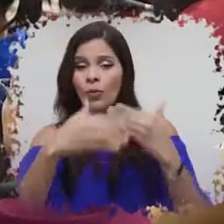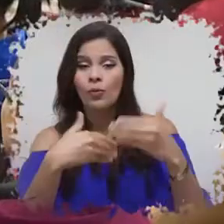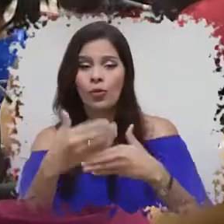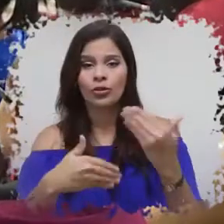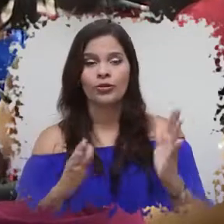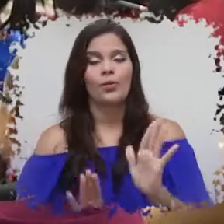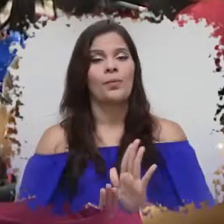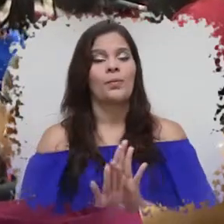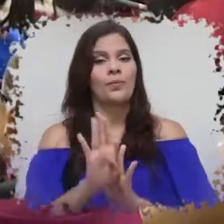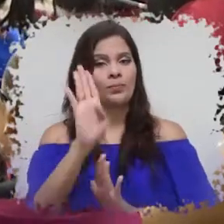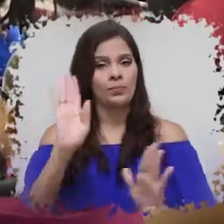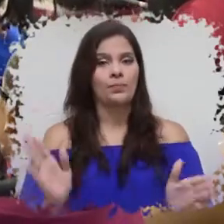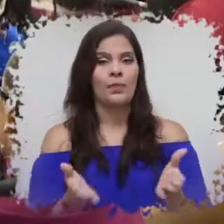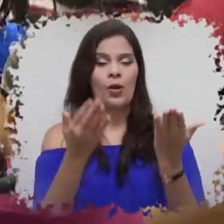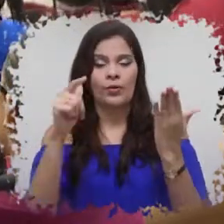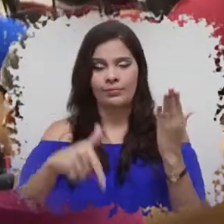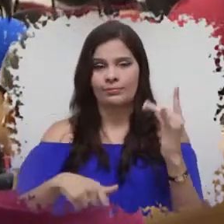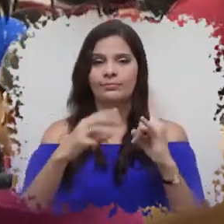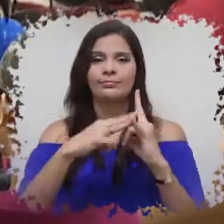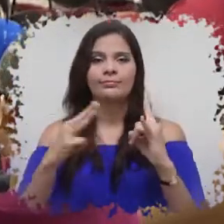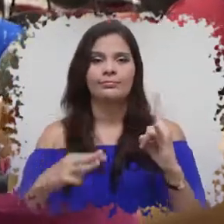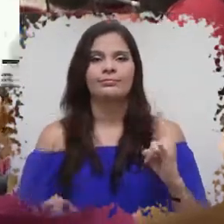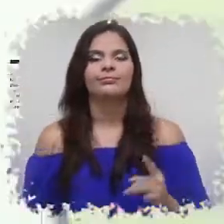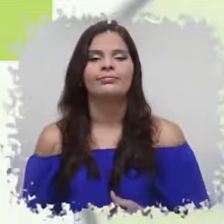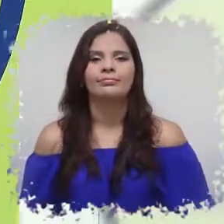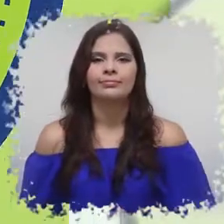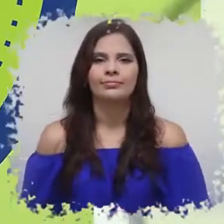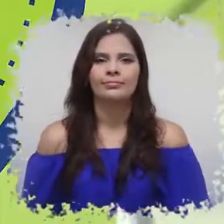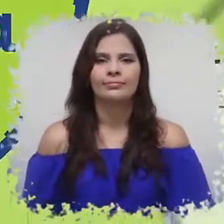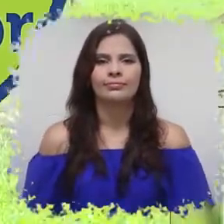procesos formativos para una mejor universidad.